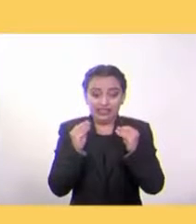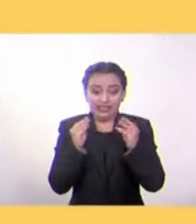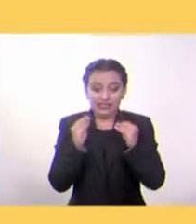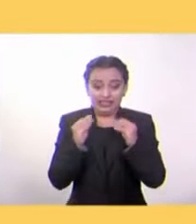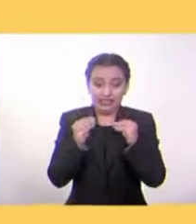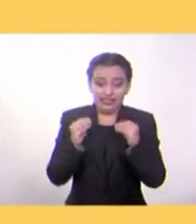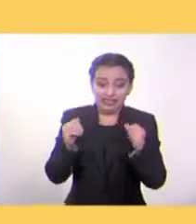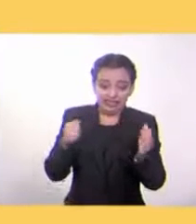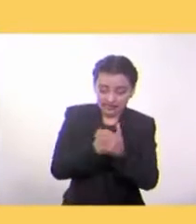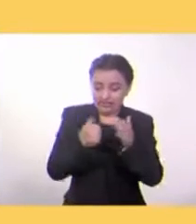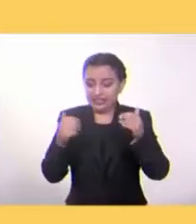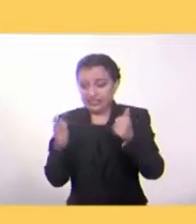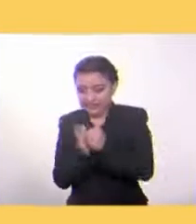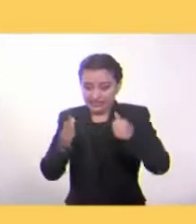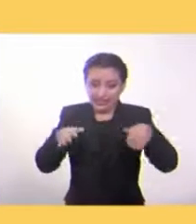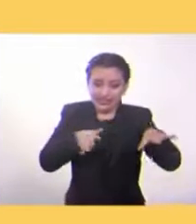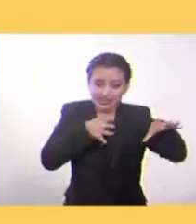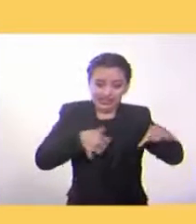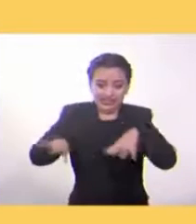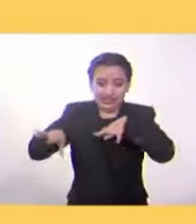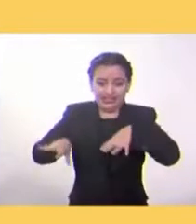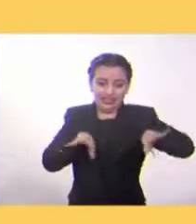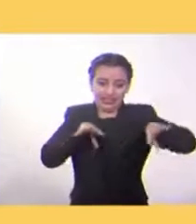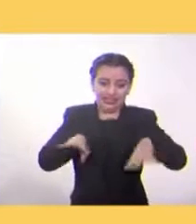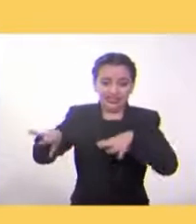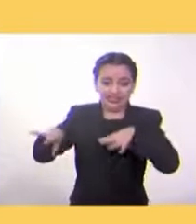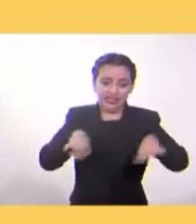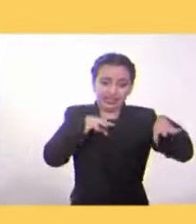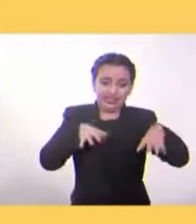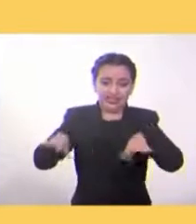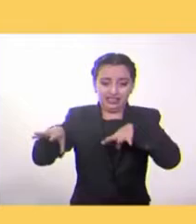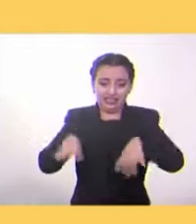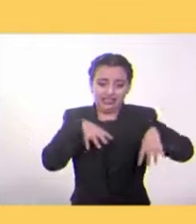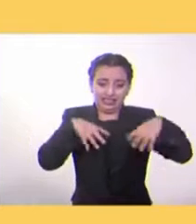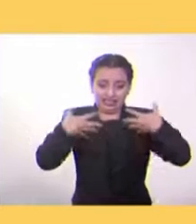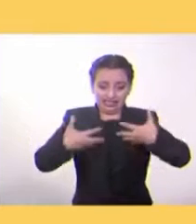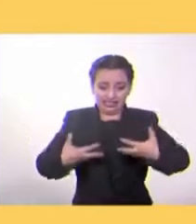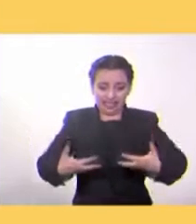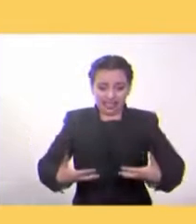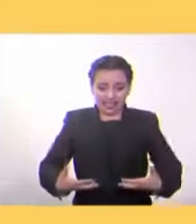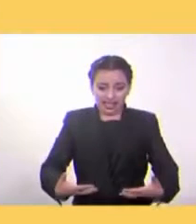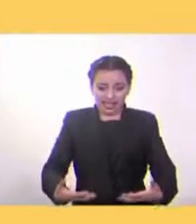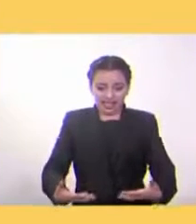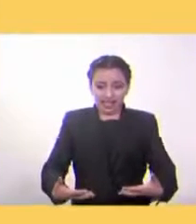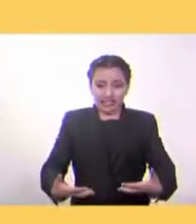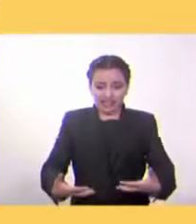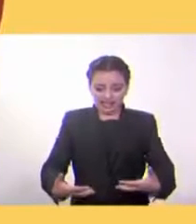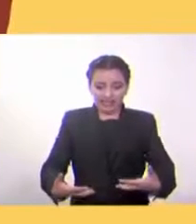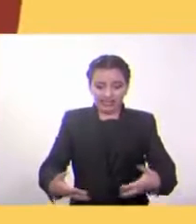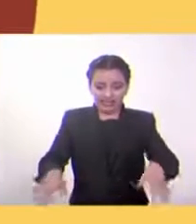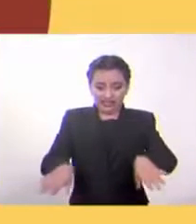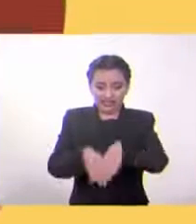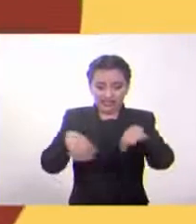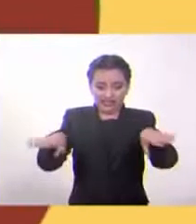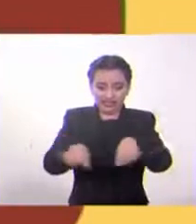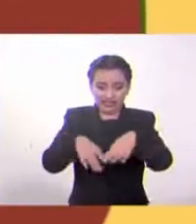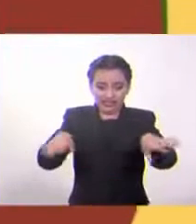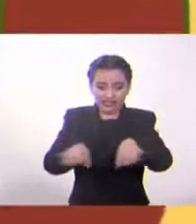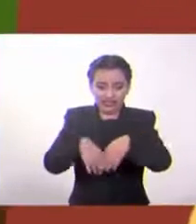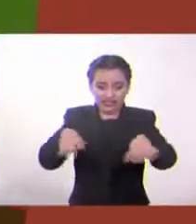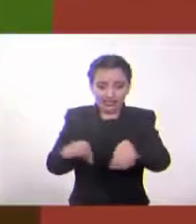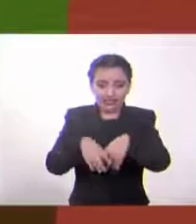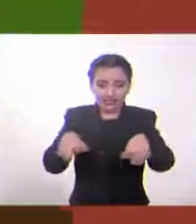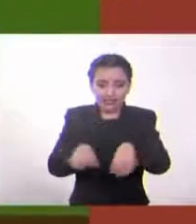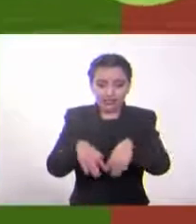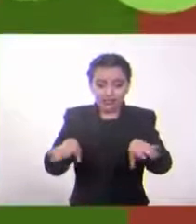golpea sus chiches, largas hasta las rodillas, produciendo un ruido como de aplausos. Es la visitante